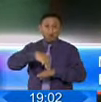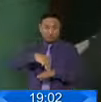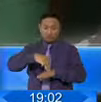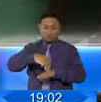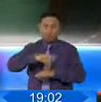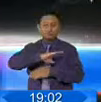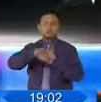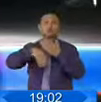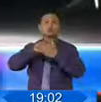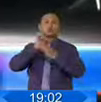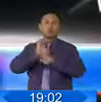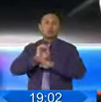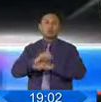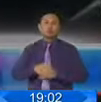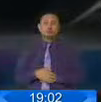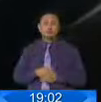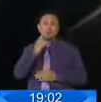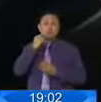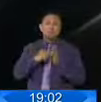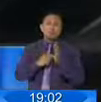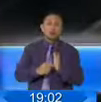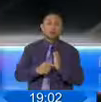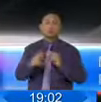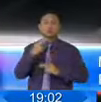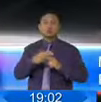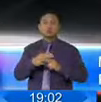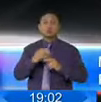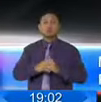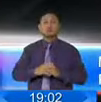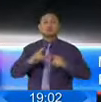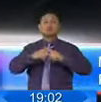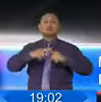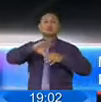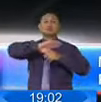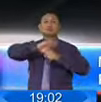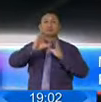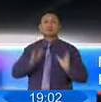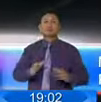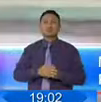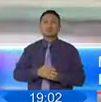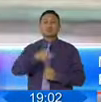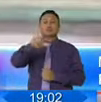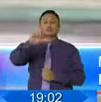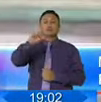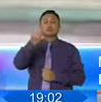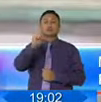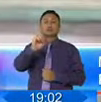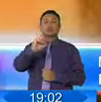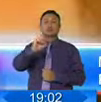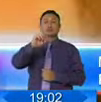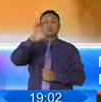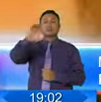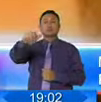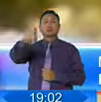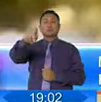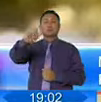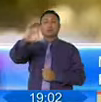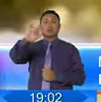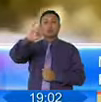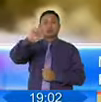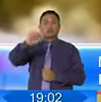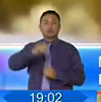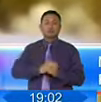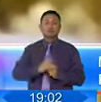por todo el país. Entre los personajes destacan nombres como los ex cancilleres José Ayala Lasso y Nina Pacari, y también la exdiputada y